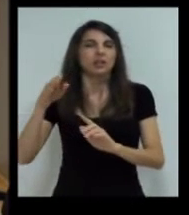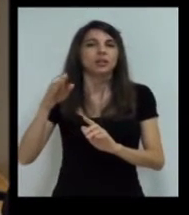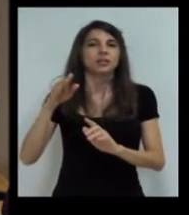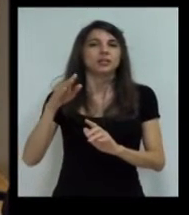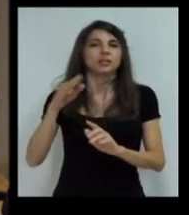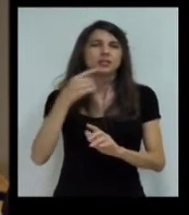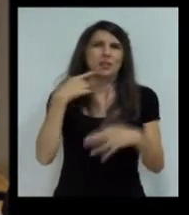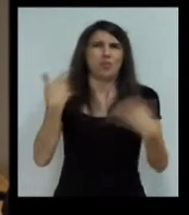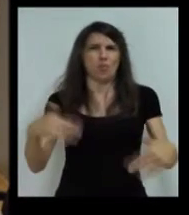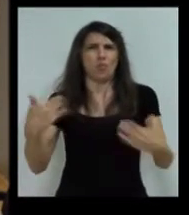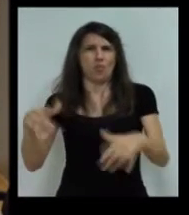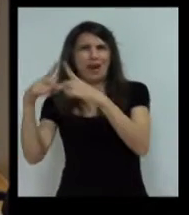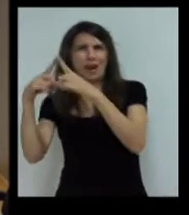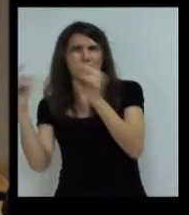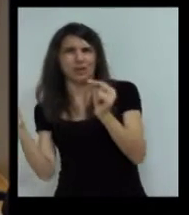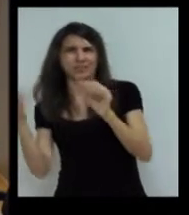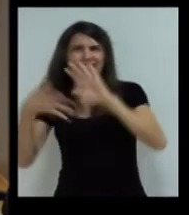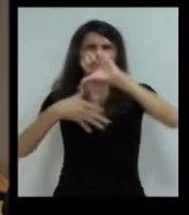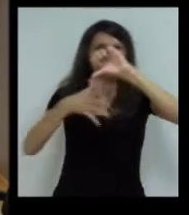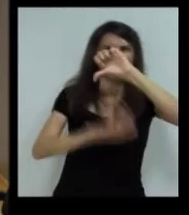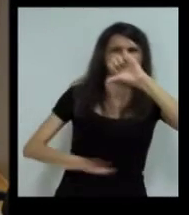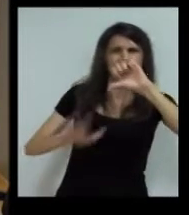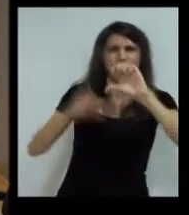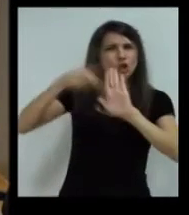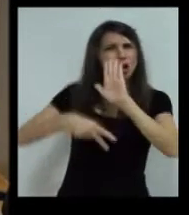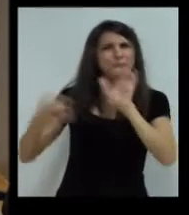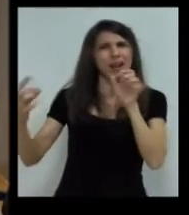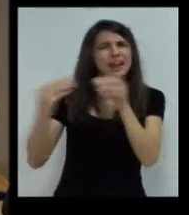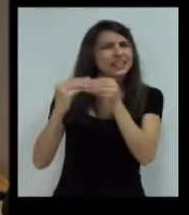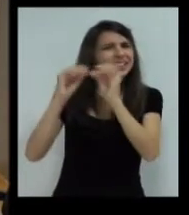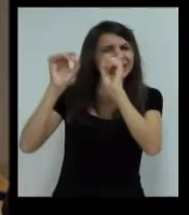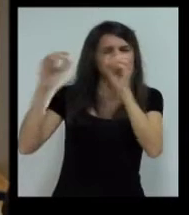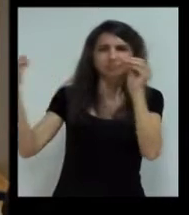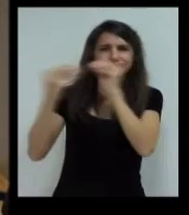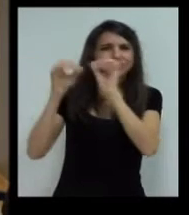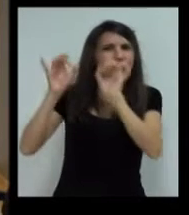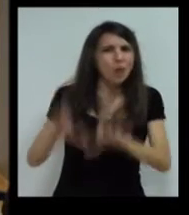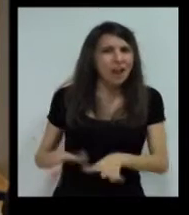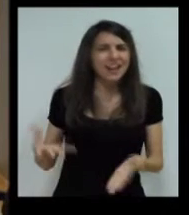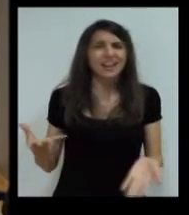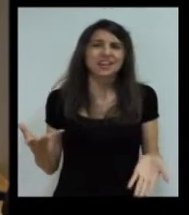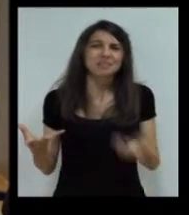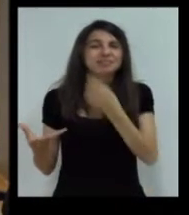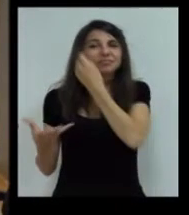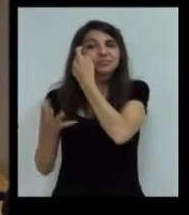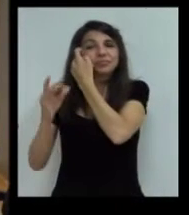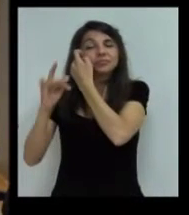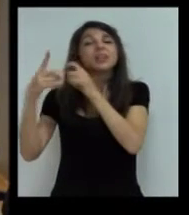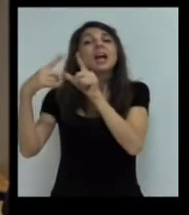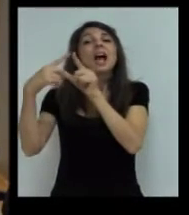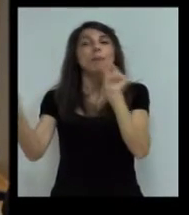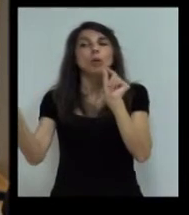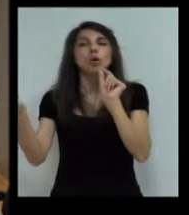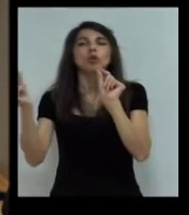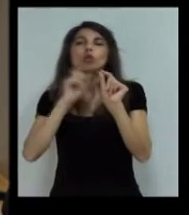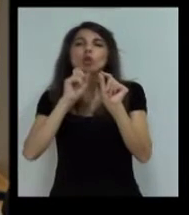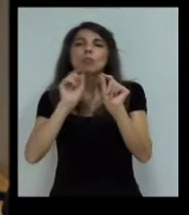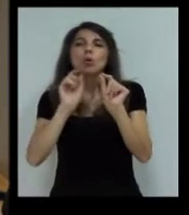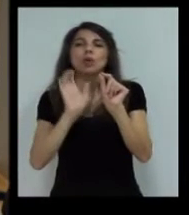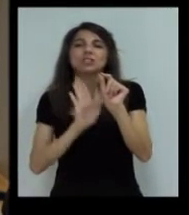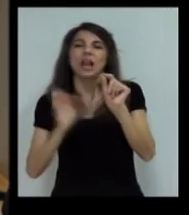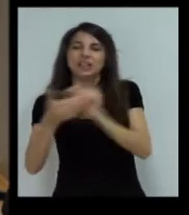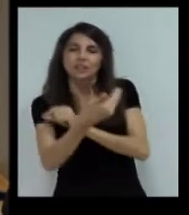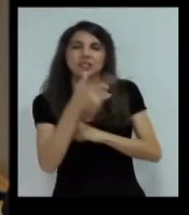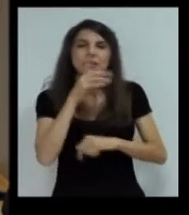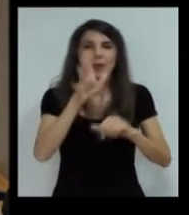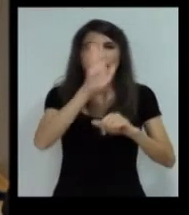es que sí, tiene gracia, sí, porque ¿no? Japón ha sido especialmente beligerante a través de Brasil, y bueno, y Japón